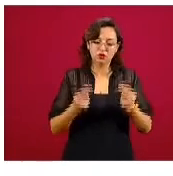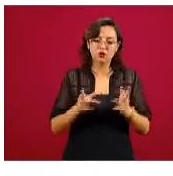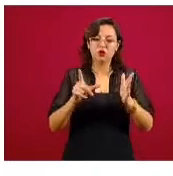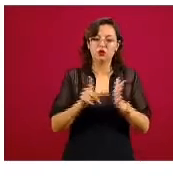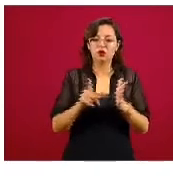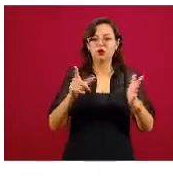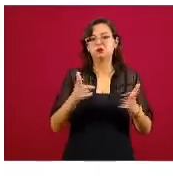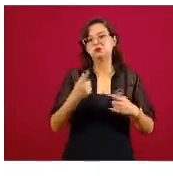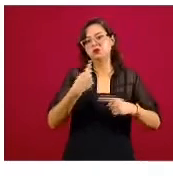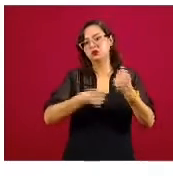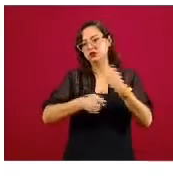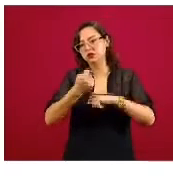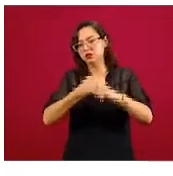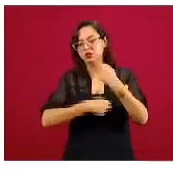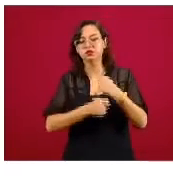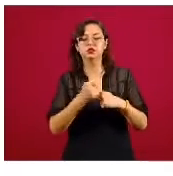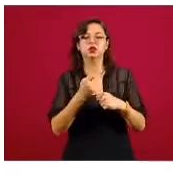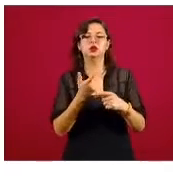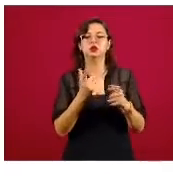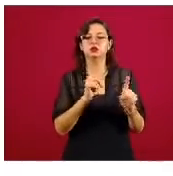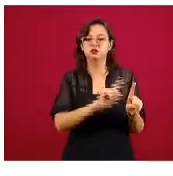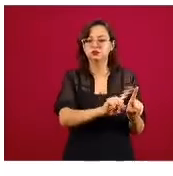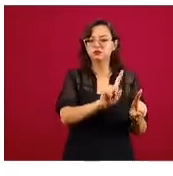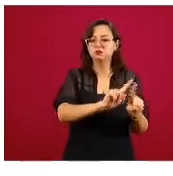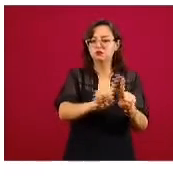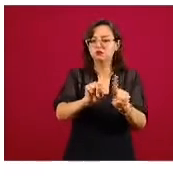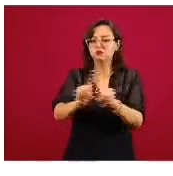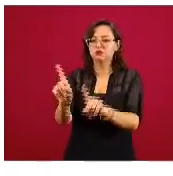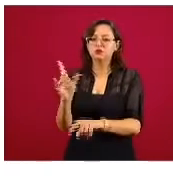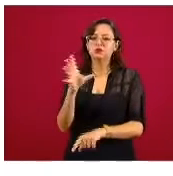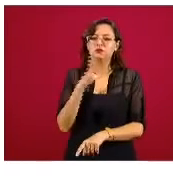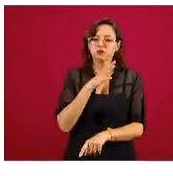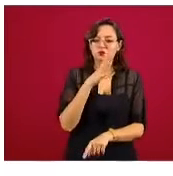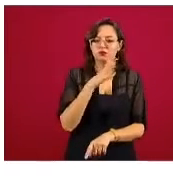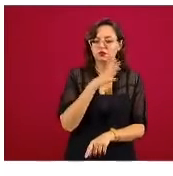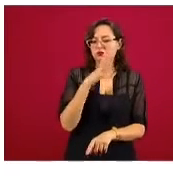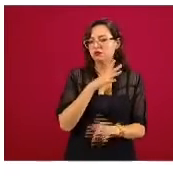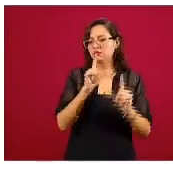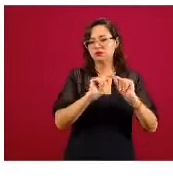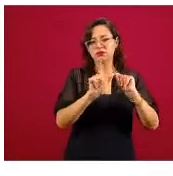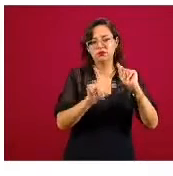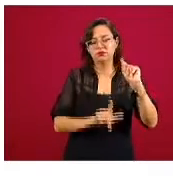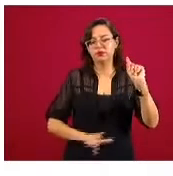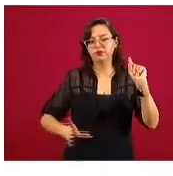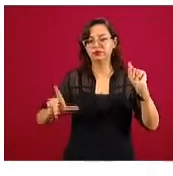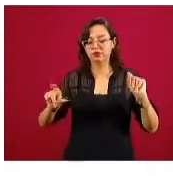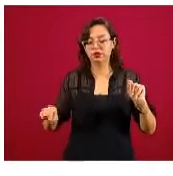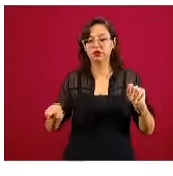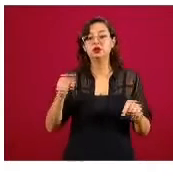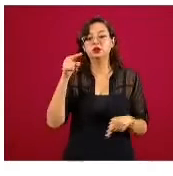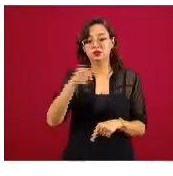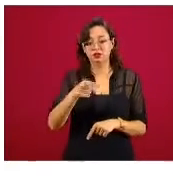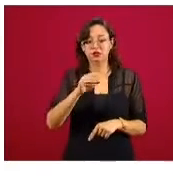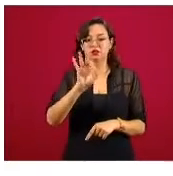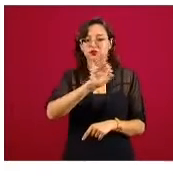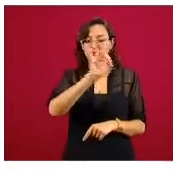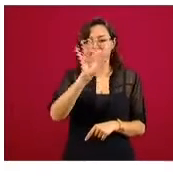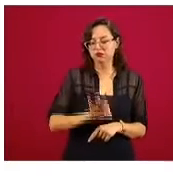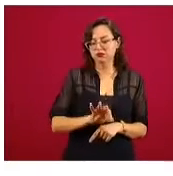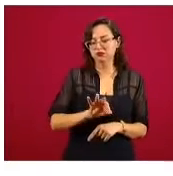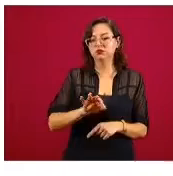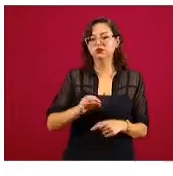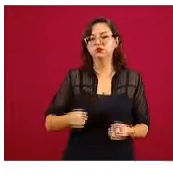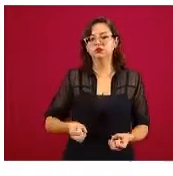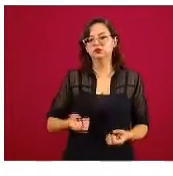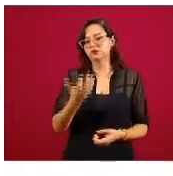las misceláneas, los abarrotes, pequeños comercios que hay por todo el país y que tienen ese porcentaje o ese